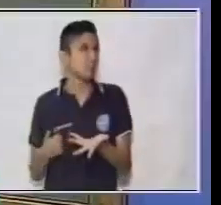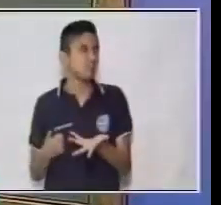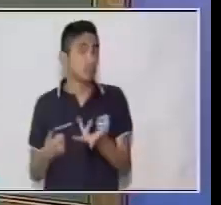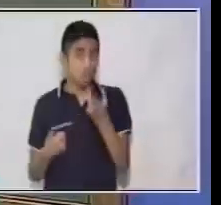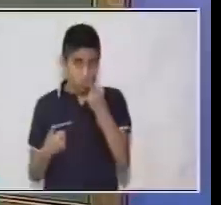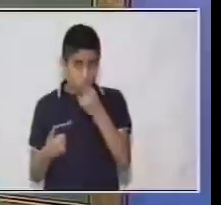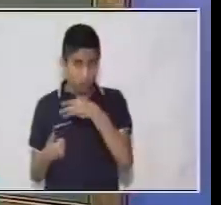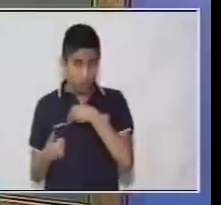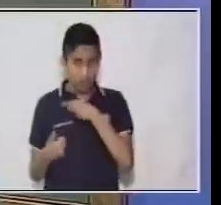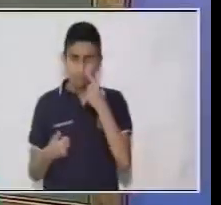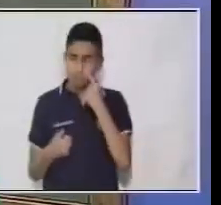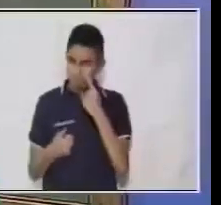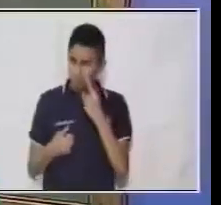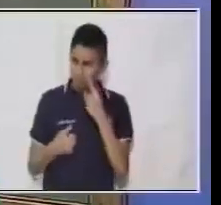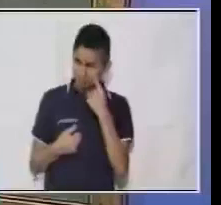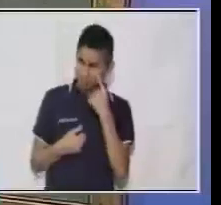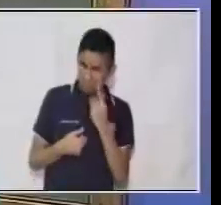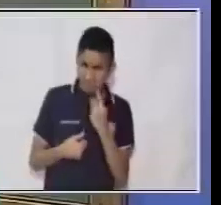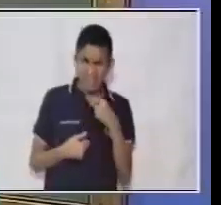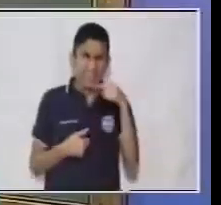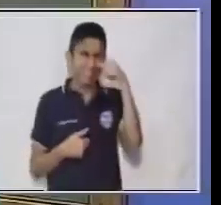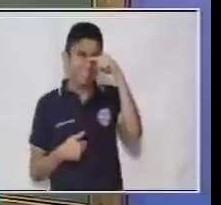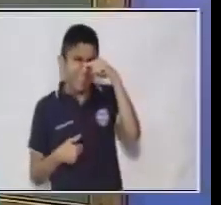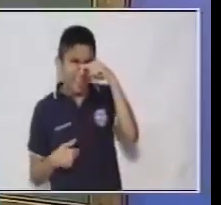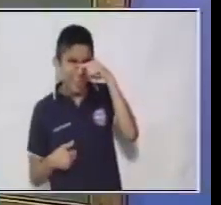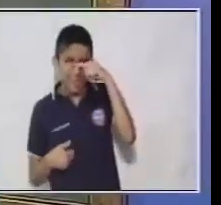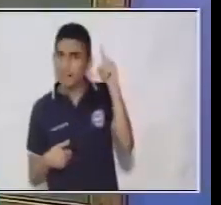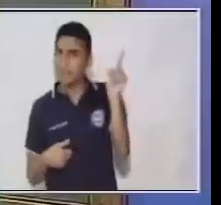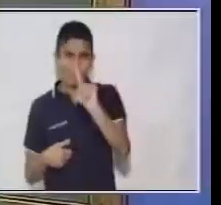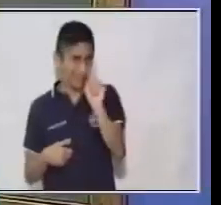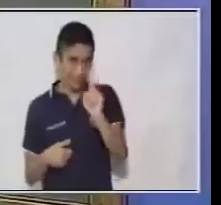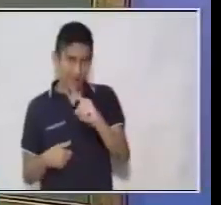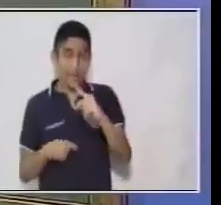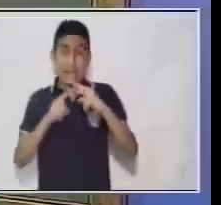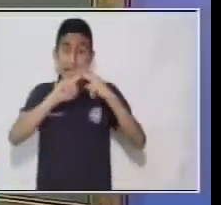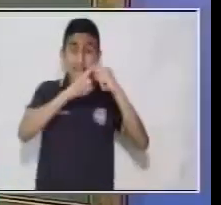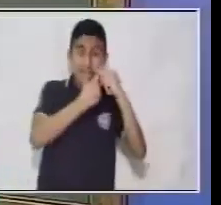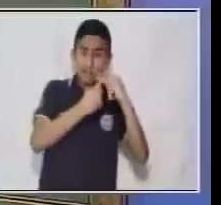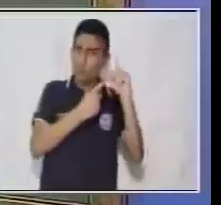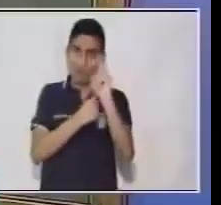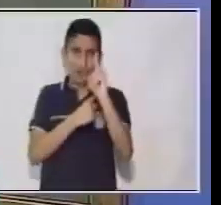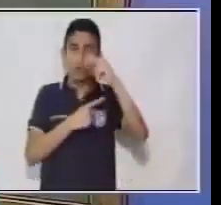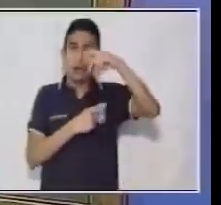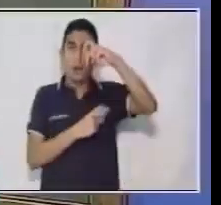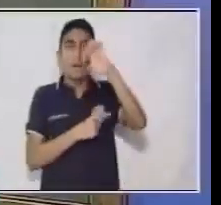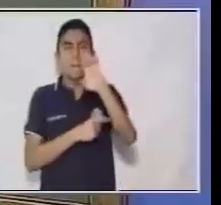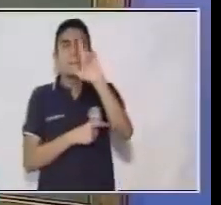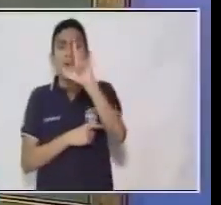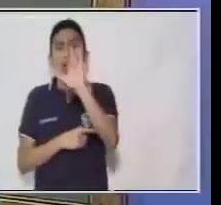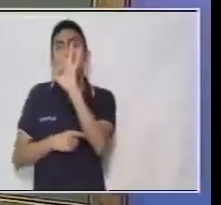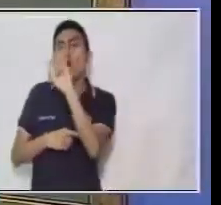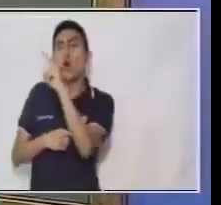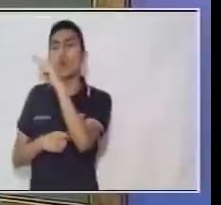Sí tiene el sonido de la letra T, pero no está al inicio.